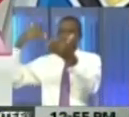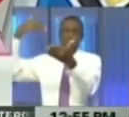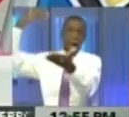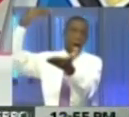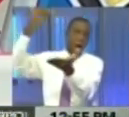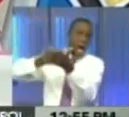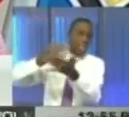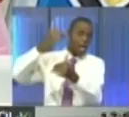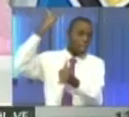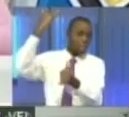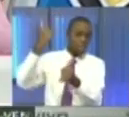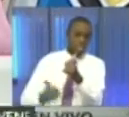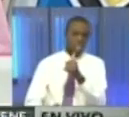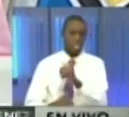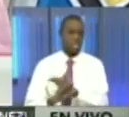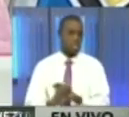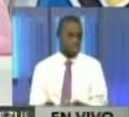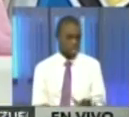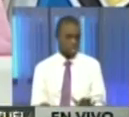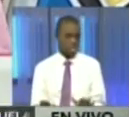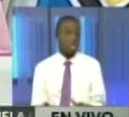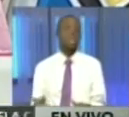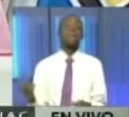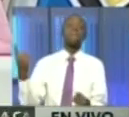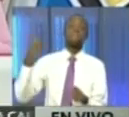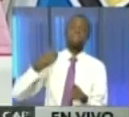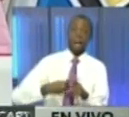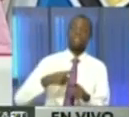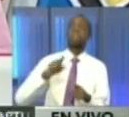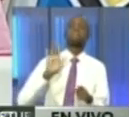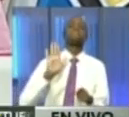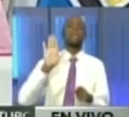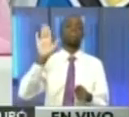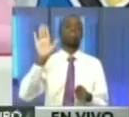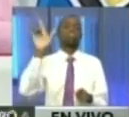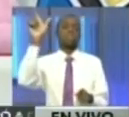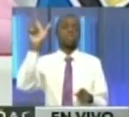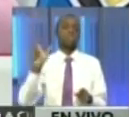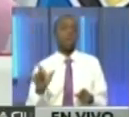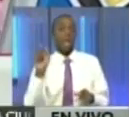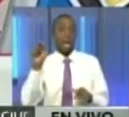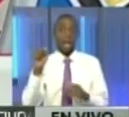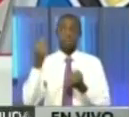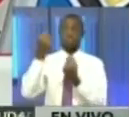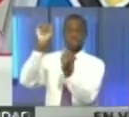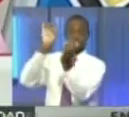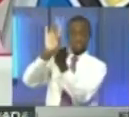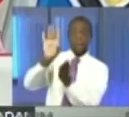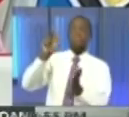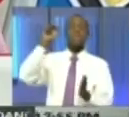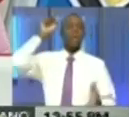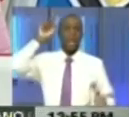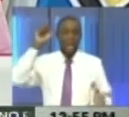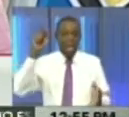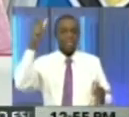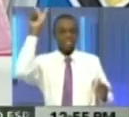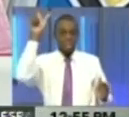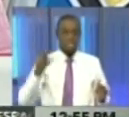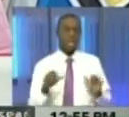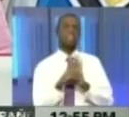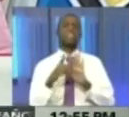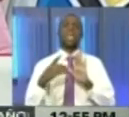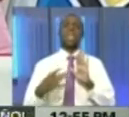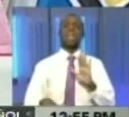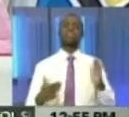los derechos políticos de la persona que fue electa con el voto popular para culminar su mandato. Es decir, aquí